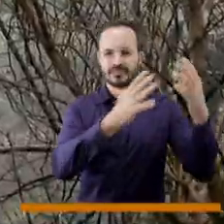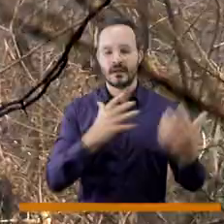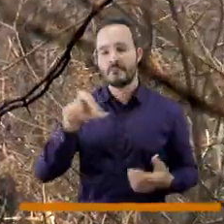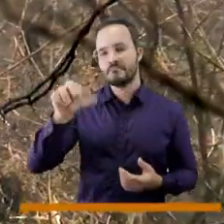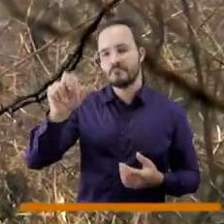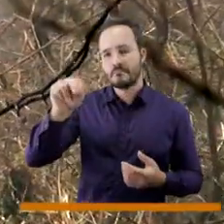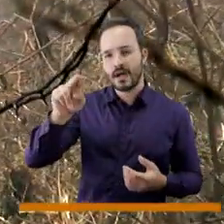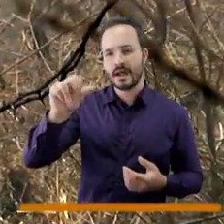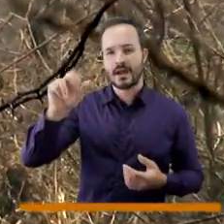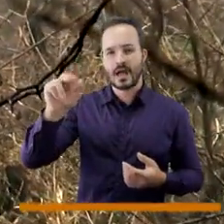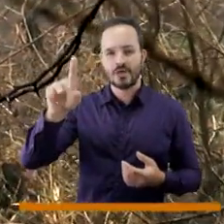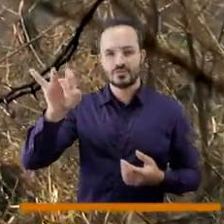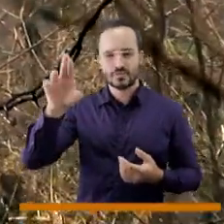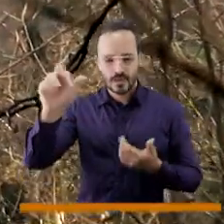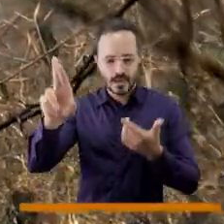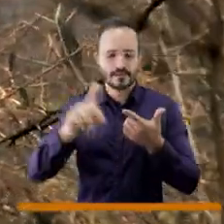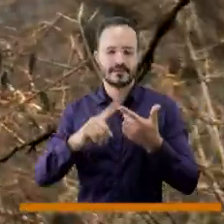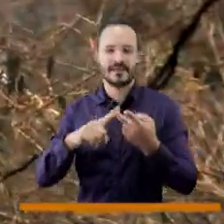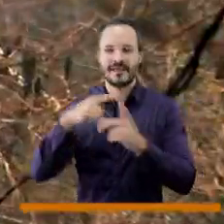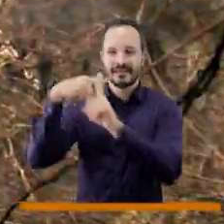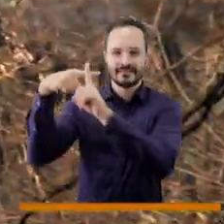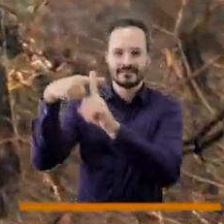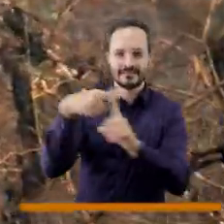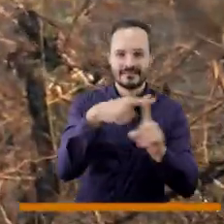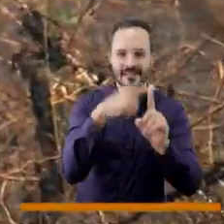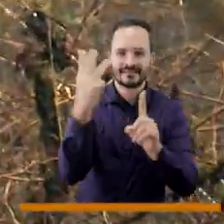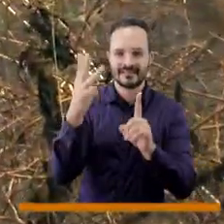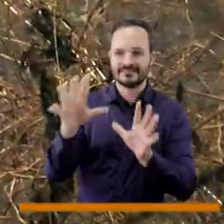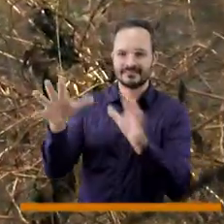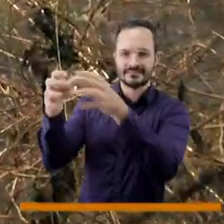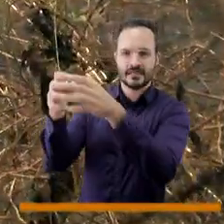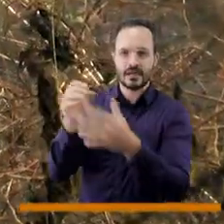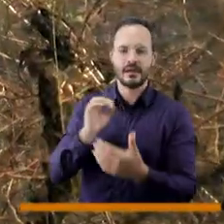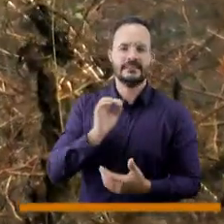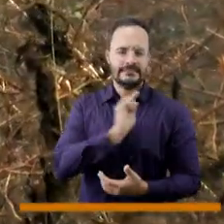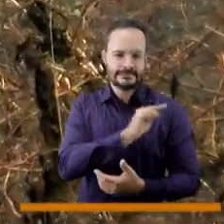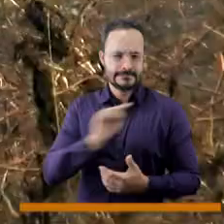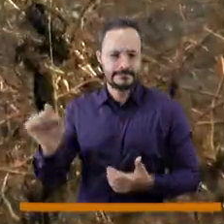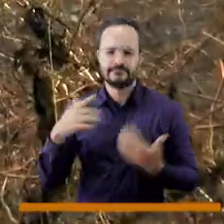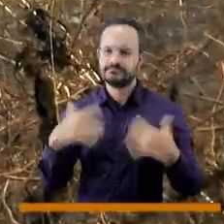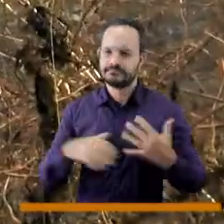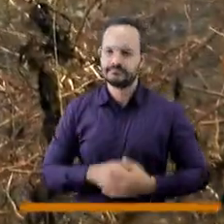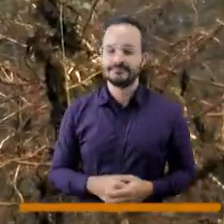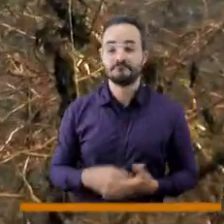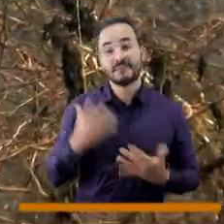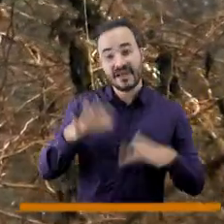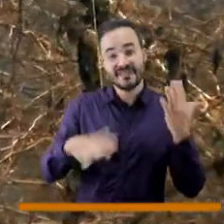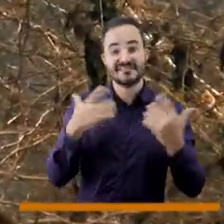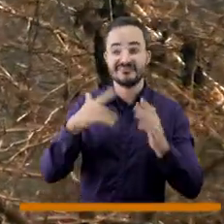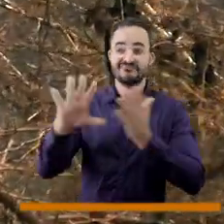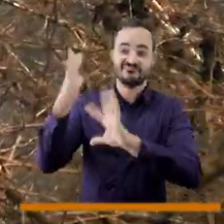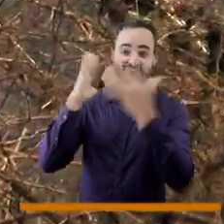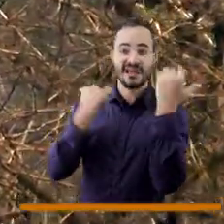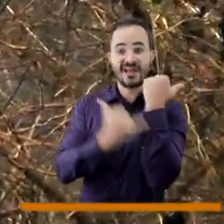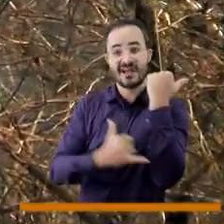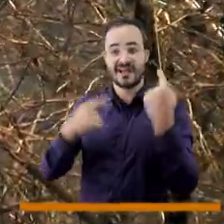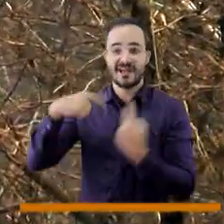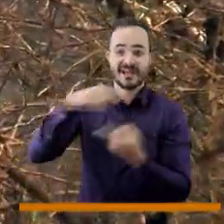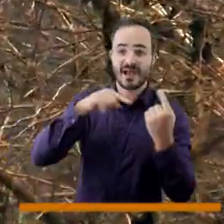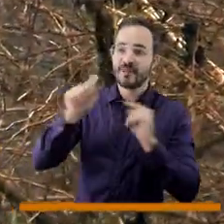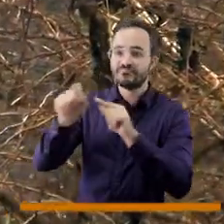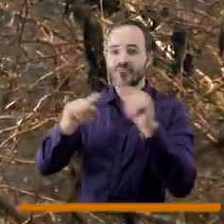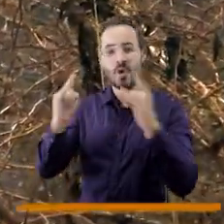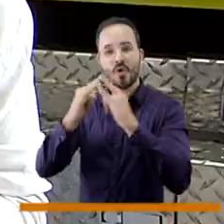gran afectación, el cerro Pan de Azúcar, el cerro de las Tres Cruces. A veces por un descuido de nuestras actividades de senderismo,